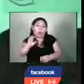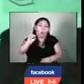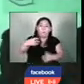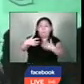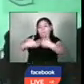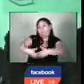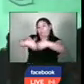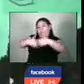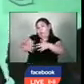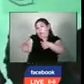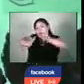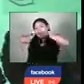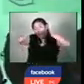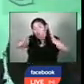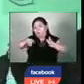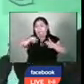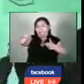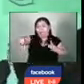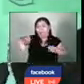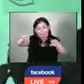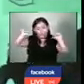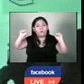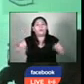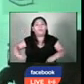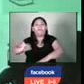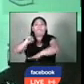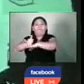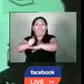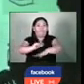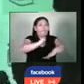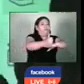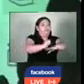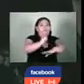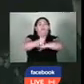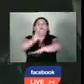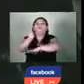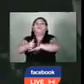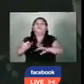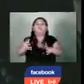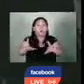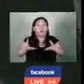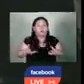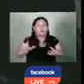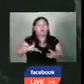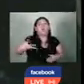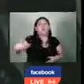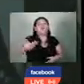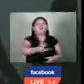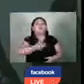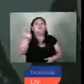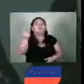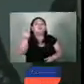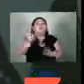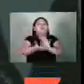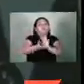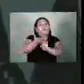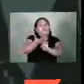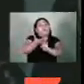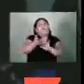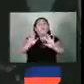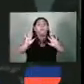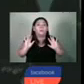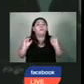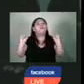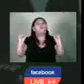medianas empresas puedan establecerse, que hayan cada vez más empresas en nuestra economía y que éstas